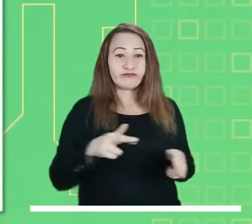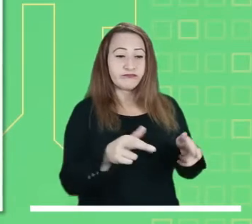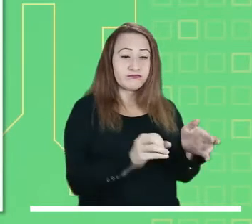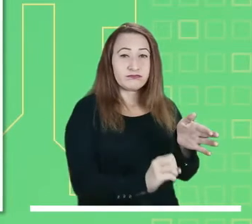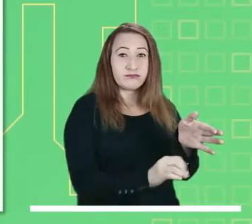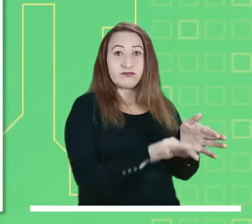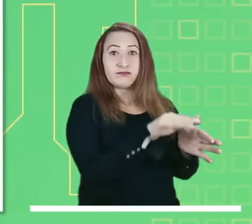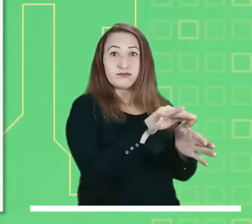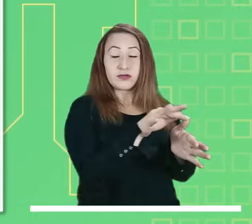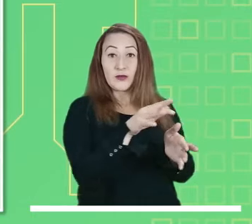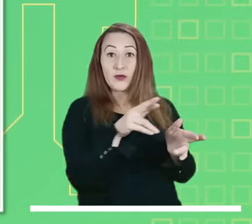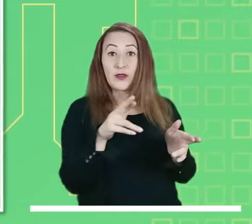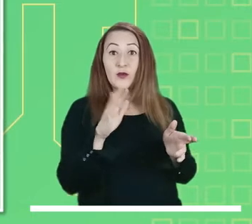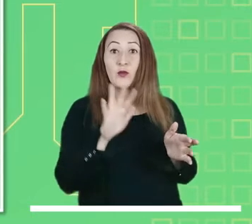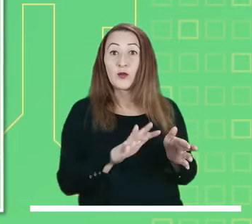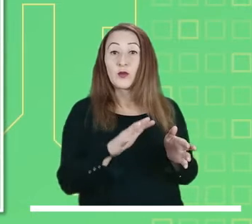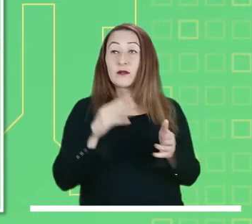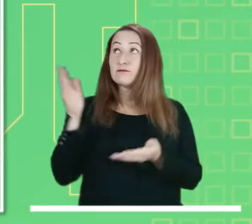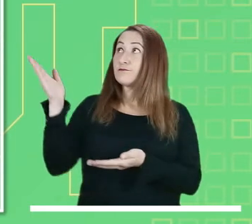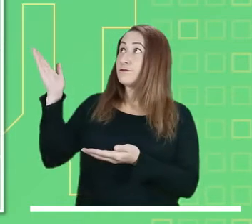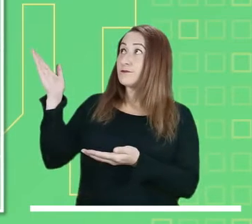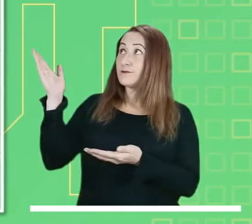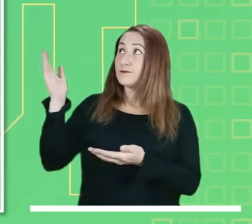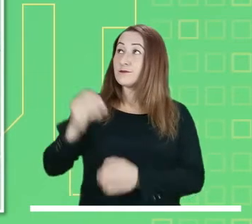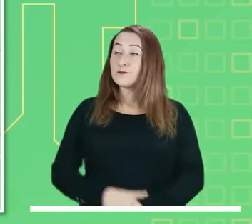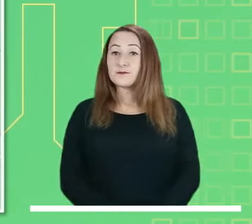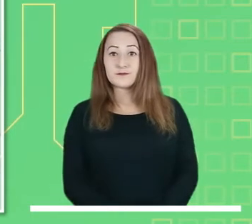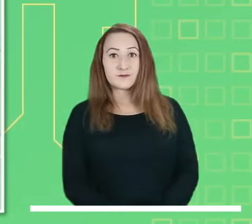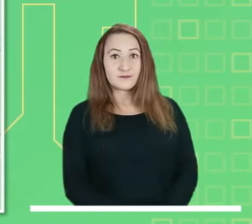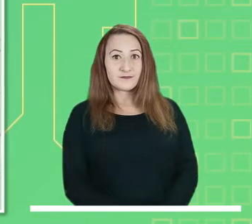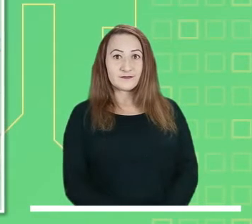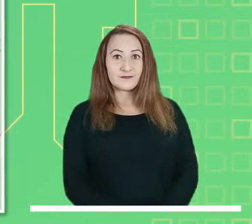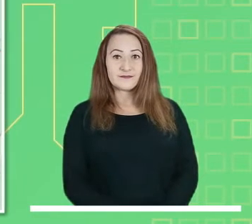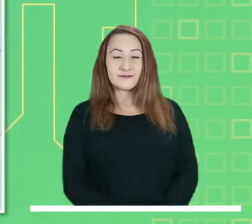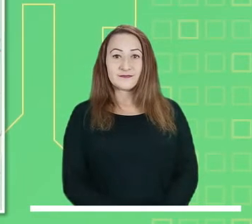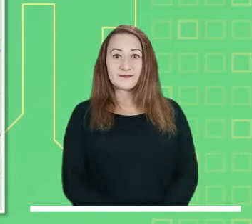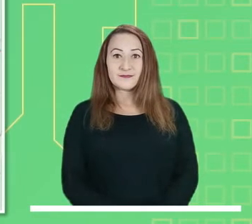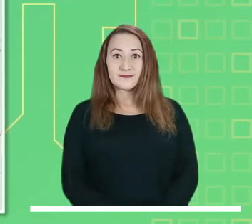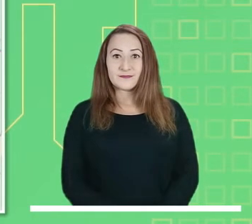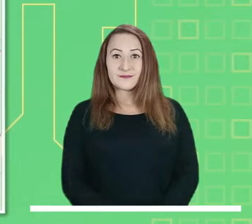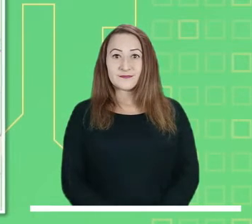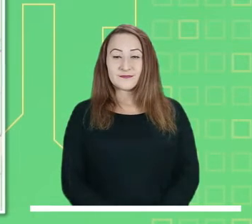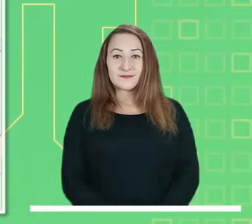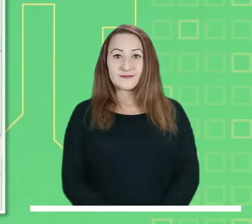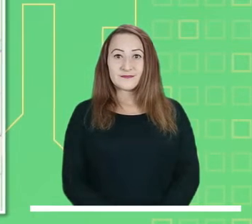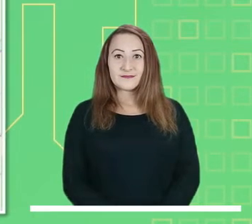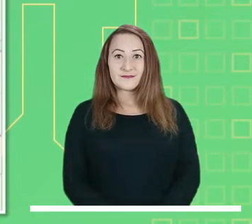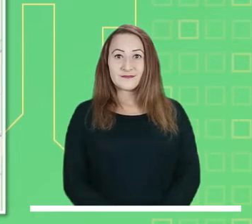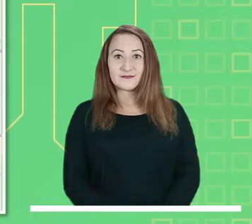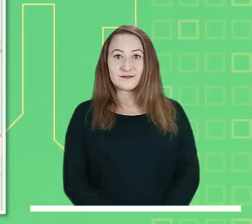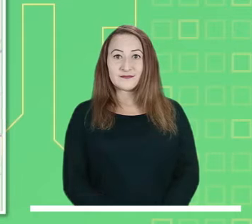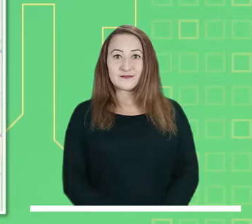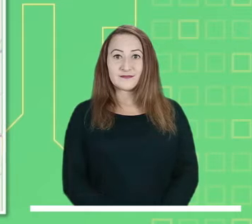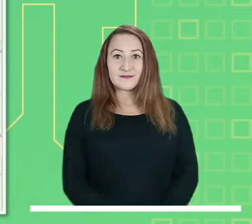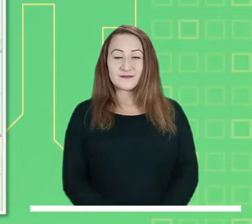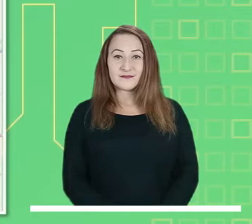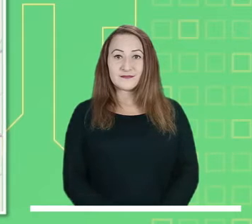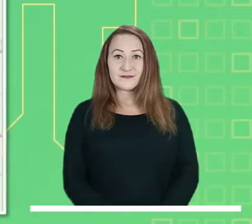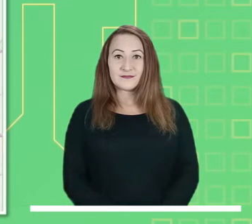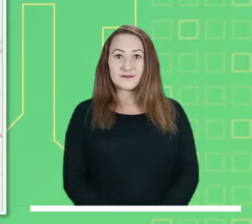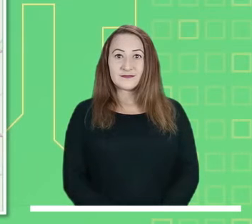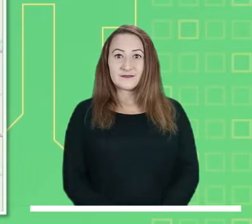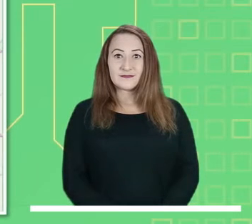Alerta naranja por probabilidad de crecientes súbitas en los ríos Iscuandé, Tapaje y sus afluentes, los cuales drenan sus aguas al